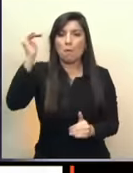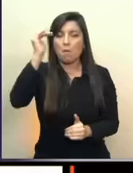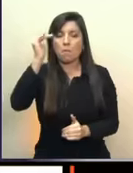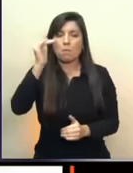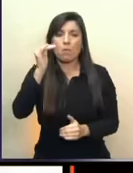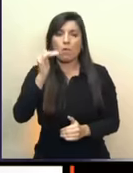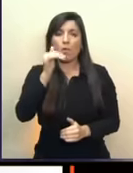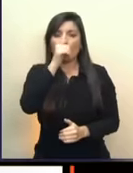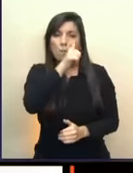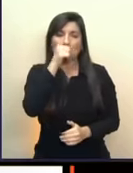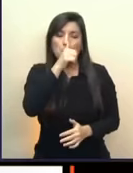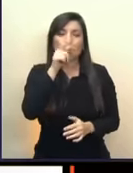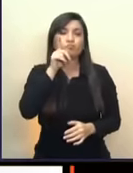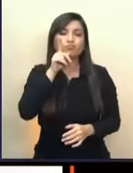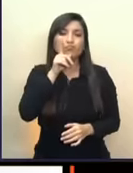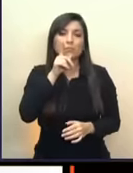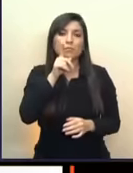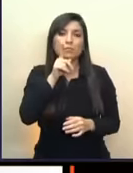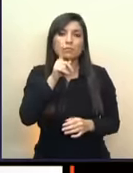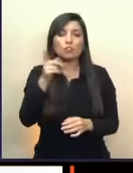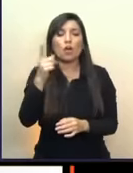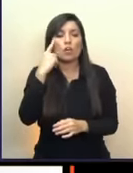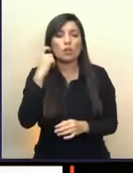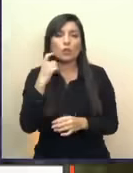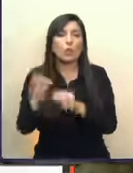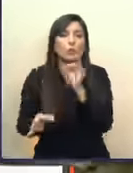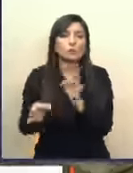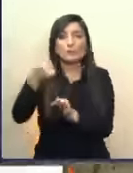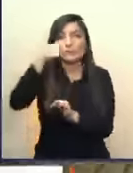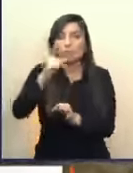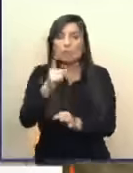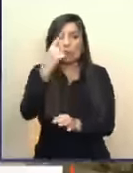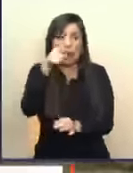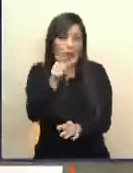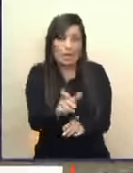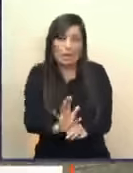que no había prescripto, pero que a él no le iba a pasar nada. En Bariloche, cuando llegamos a grabar la casa de Erich Priebke,